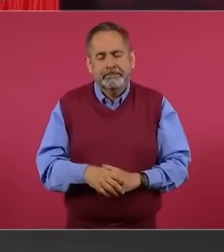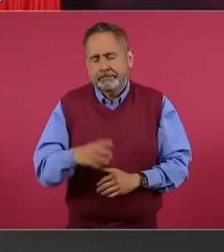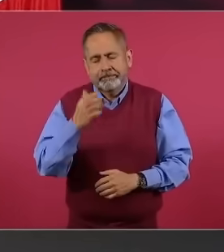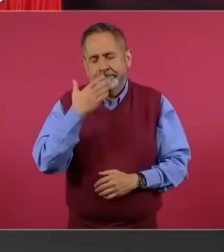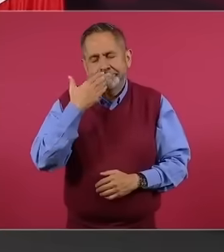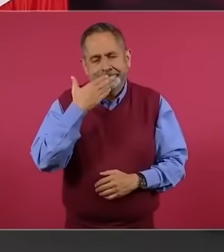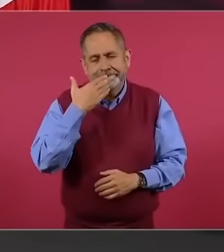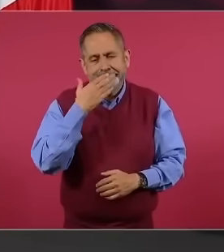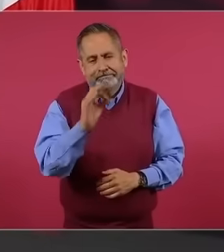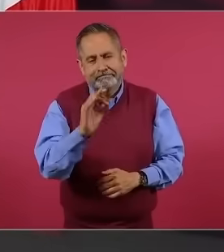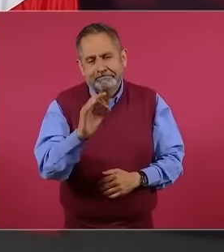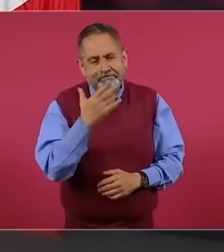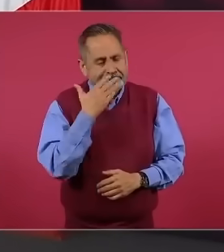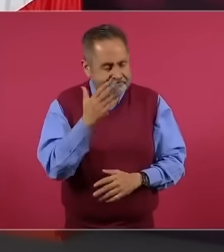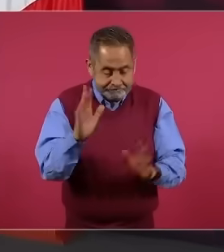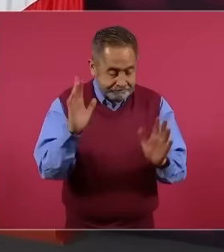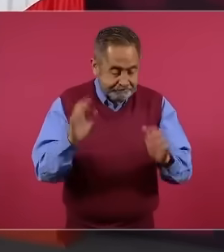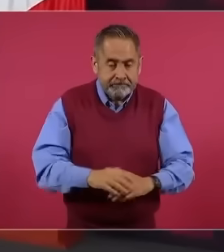Está bien.